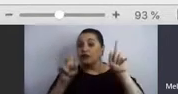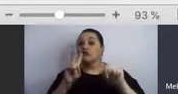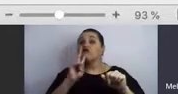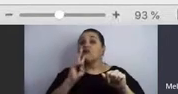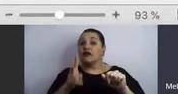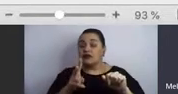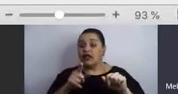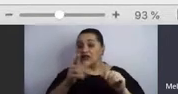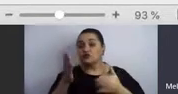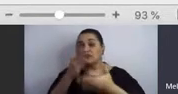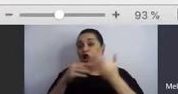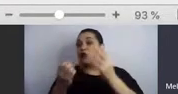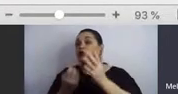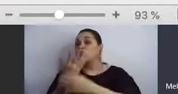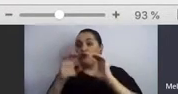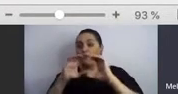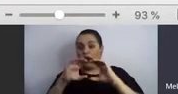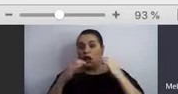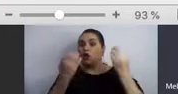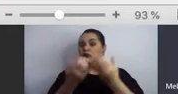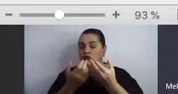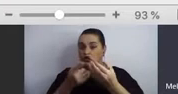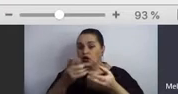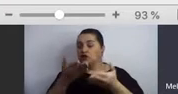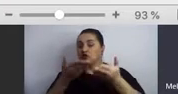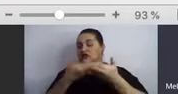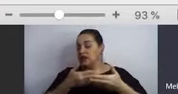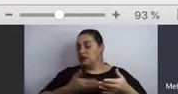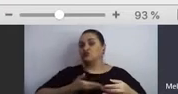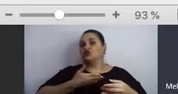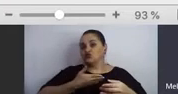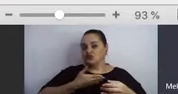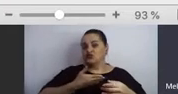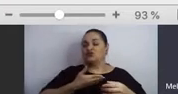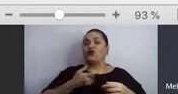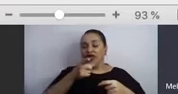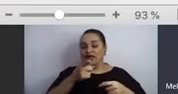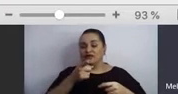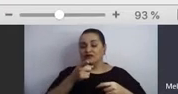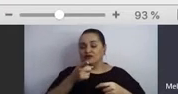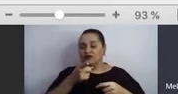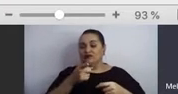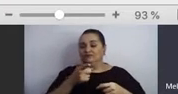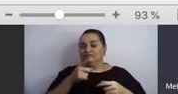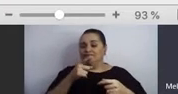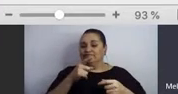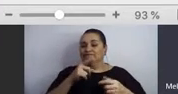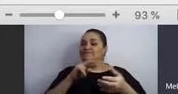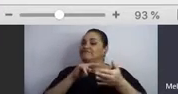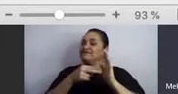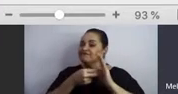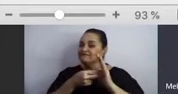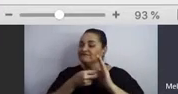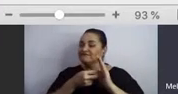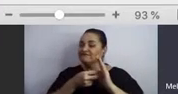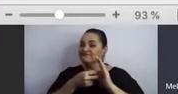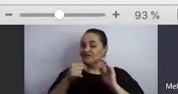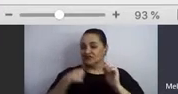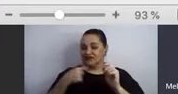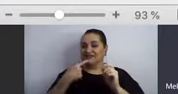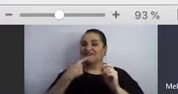algo nuevo para la comisión y es algo que nos da muchísimo gusto porque es lo que, pues, lo que estaba